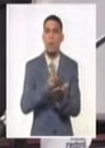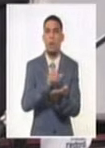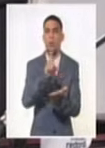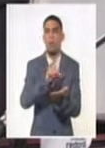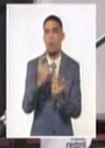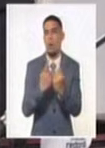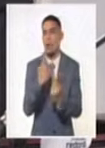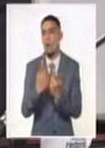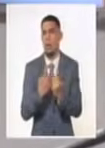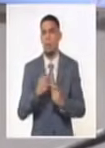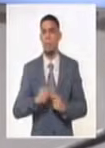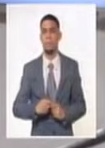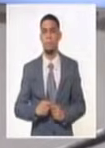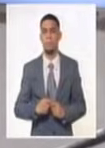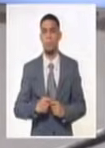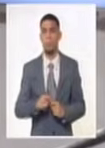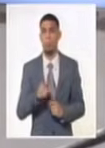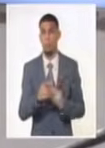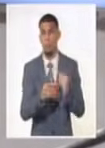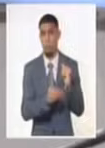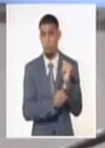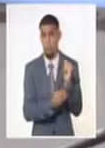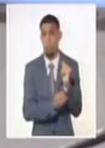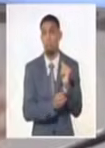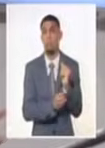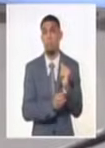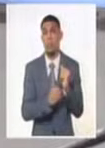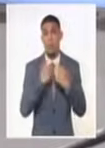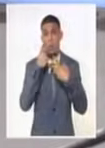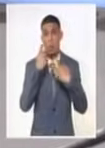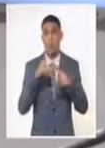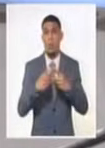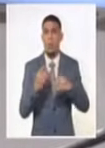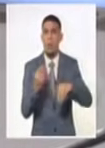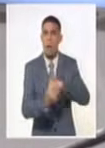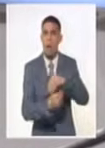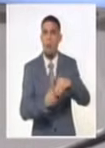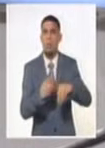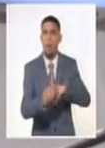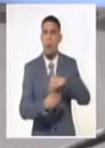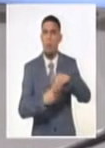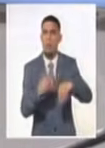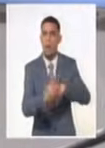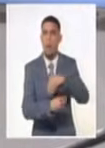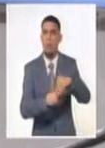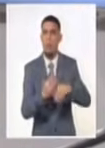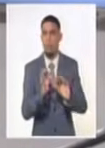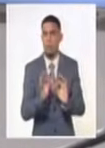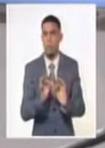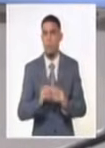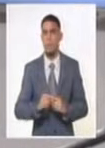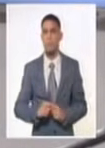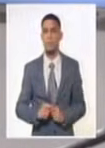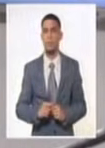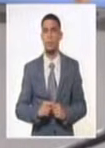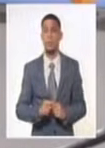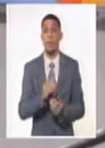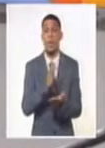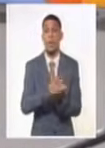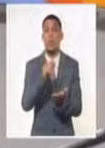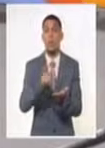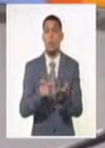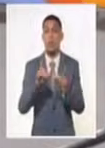es un potencial que a veces no se tiene ni bien identificado, porque además cambia de un año a otro, no es la misma respuesta. Los estudiantes universitarios, como